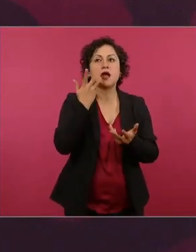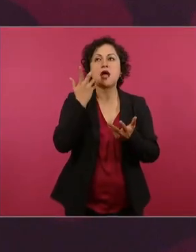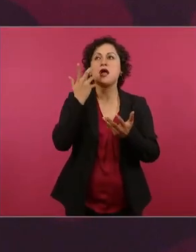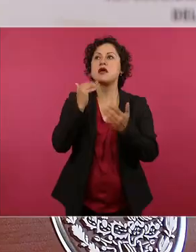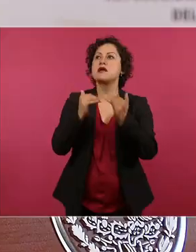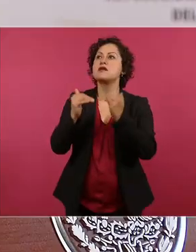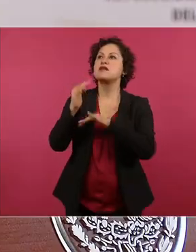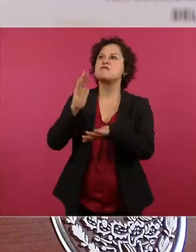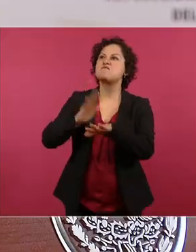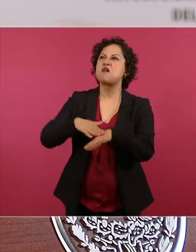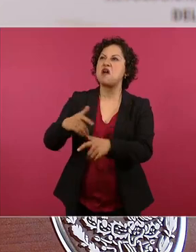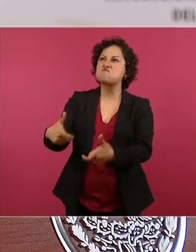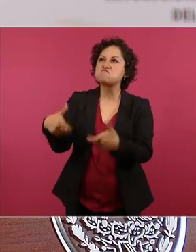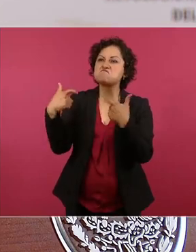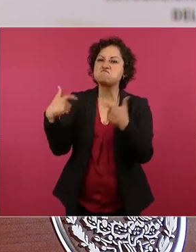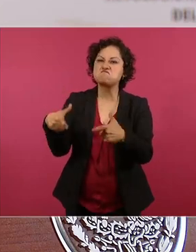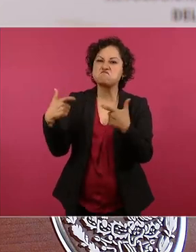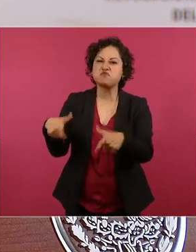conservador,